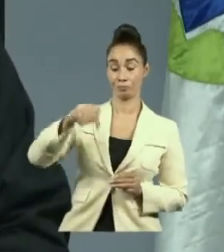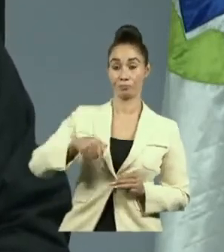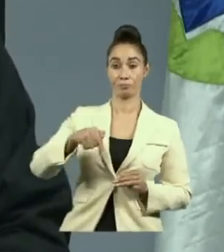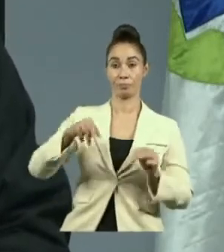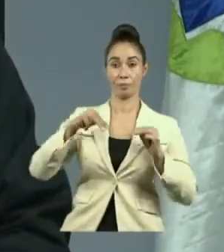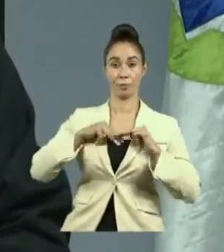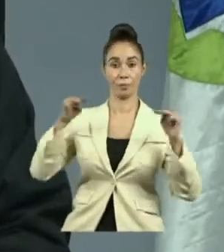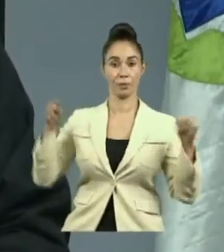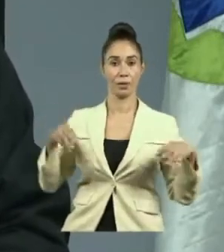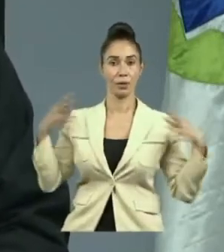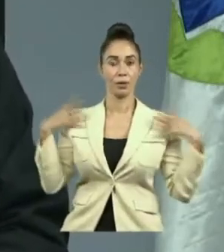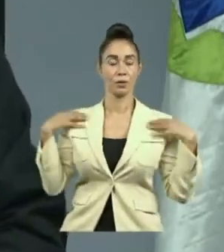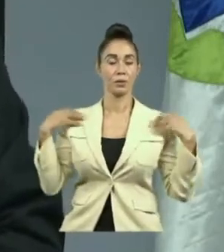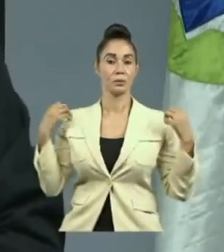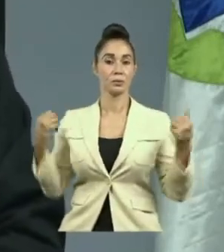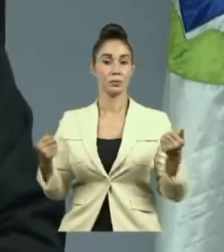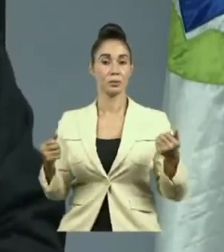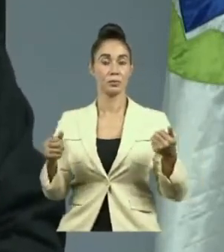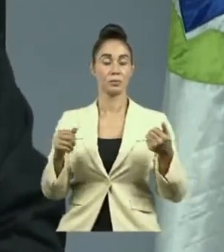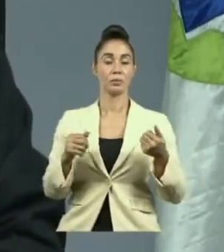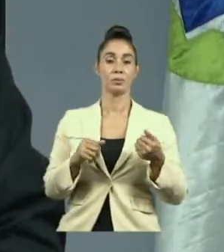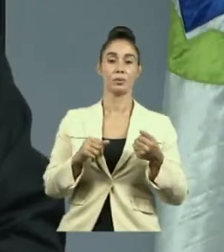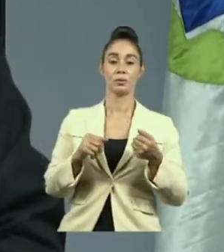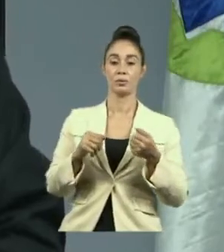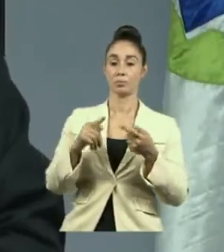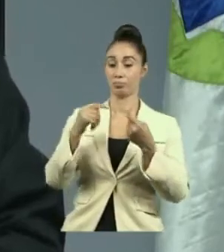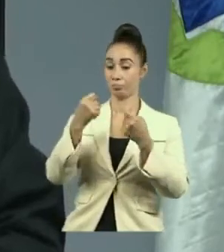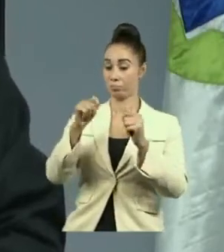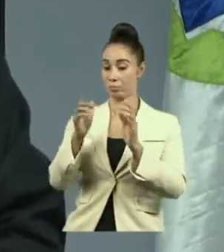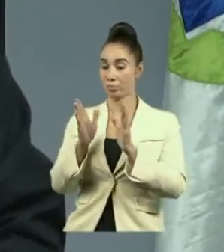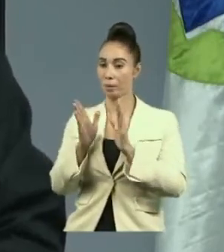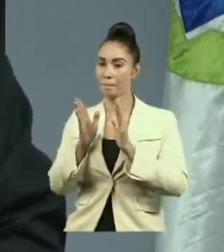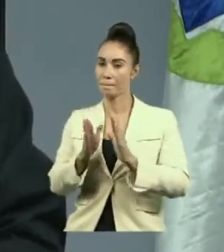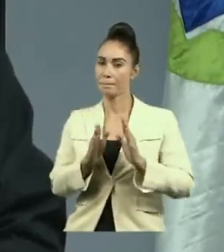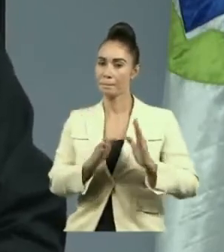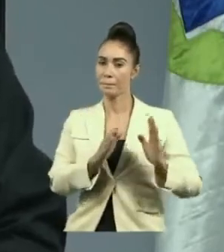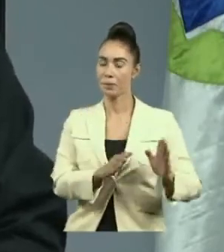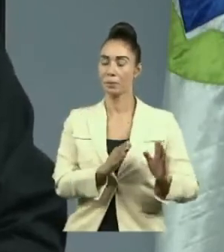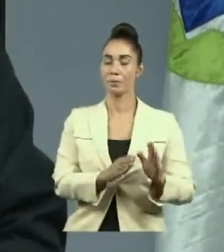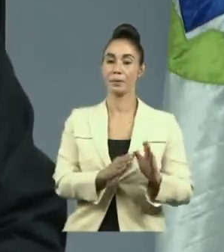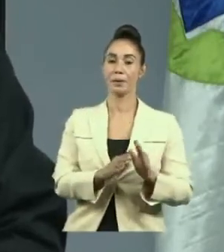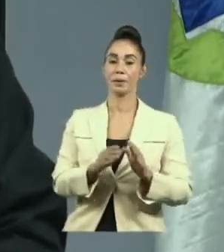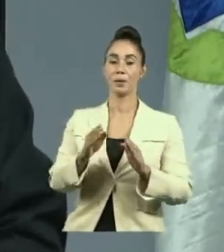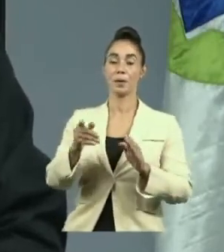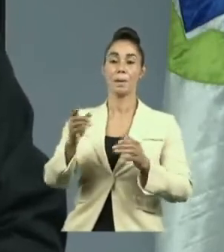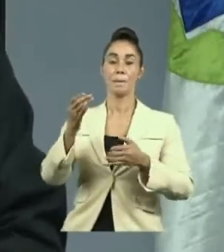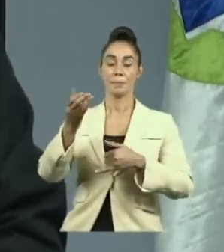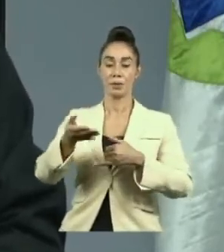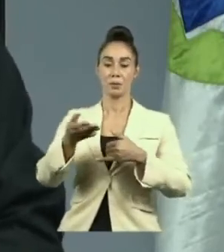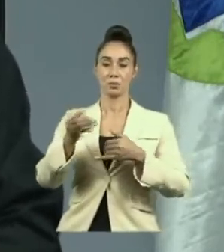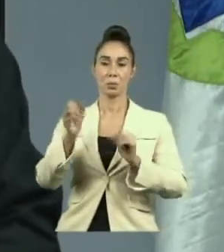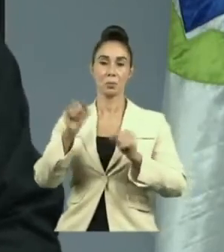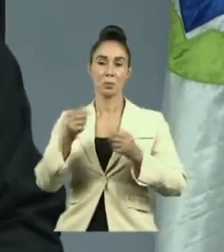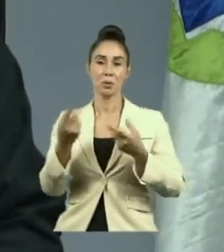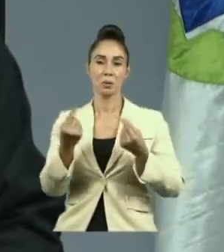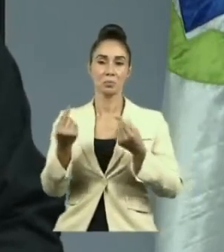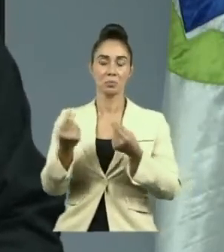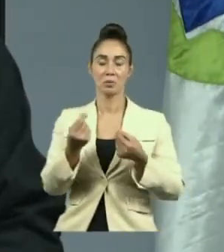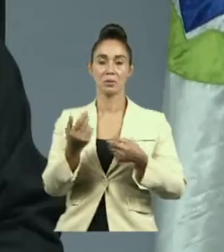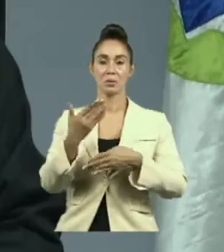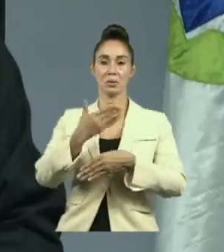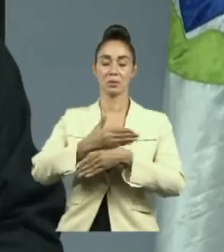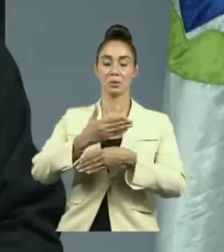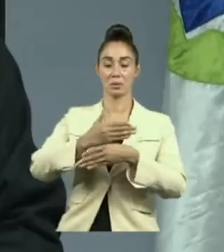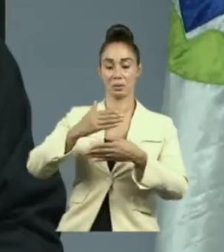lo que estamos haciendo es prepararnos para la eventualidad que pueda venir pasada